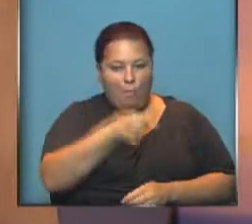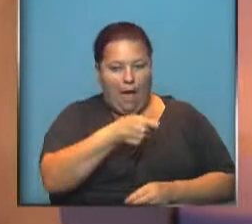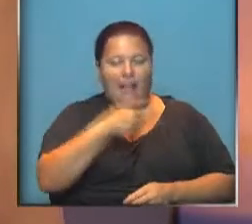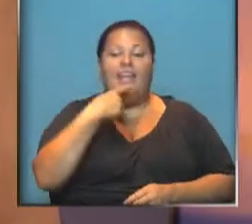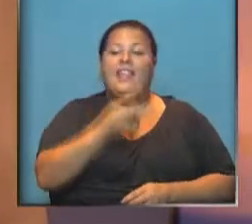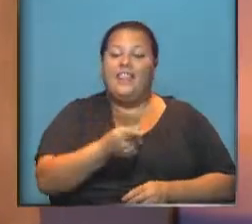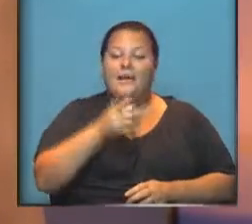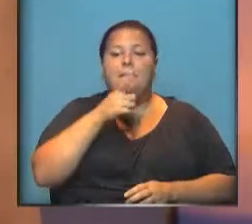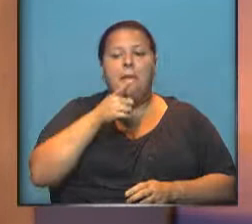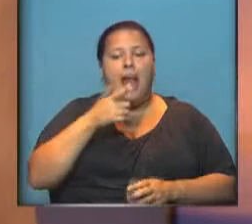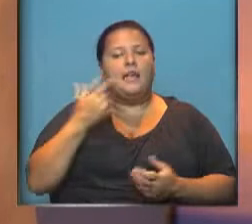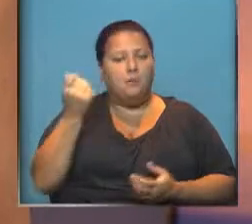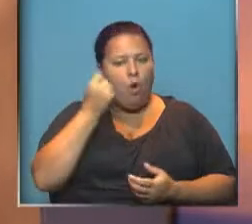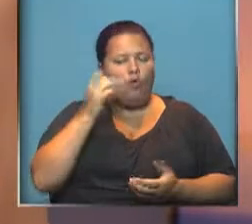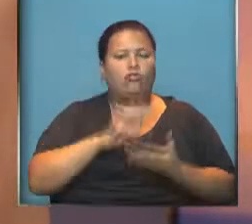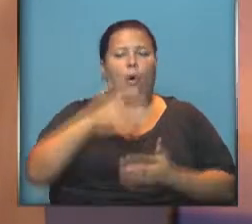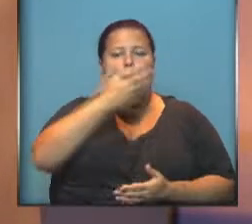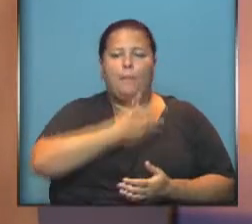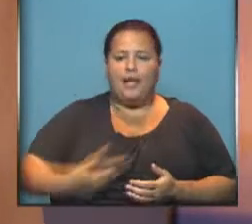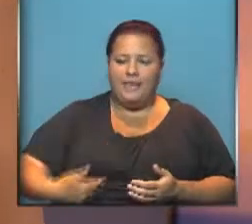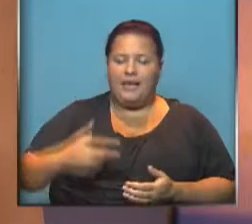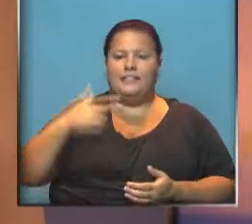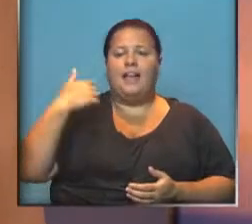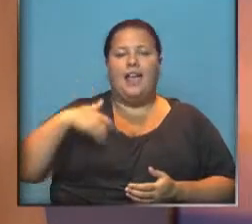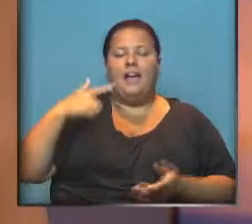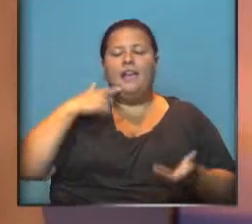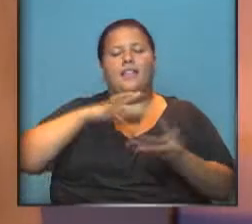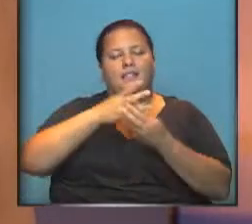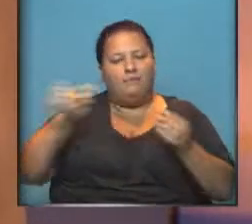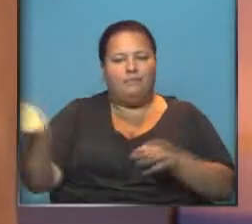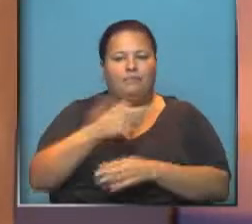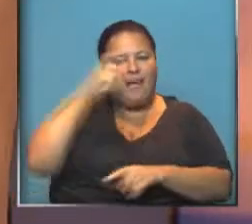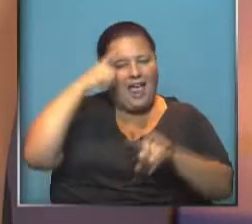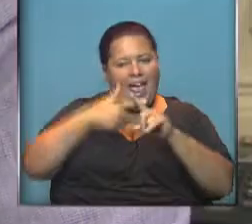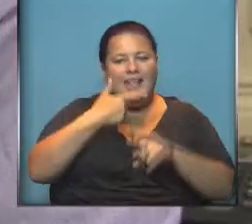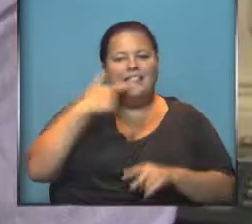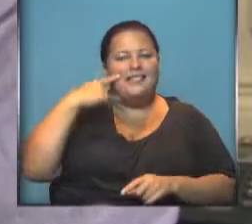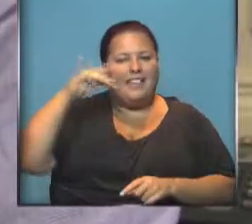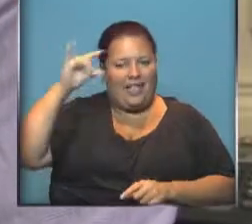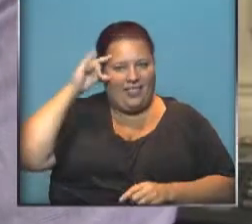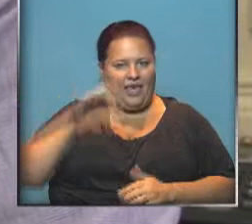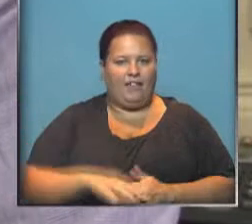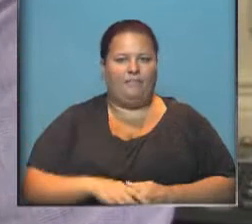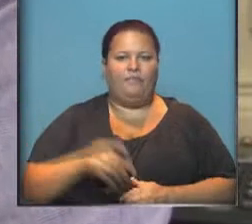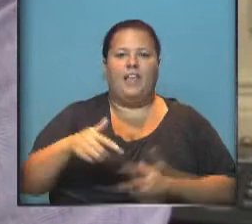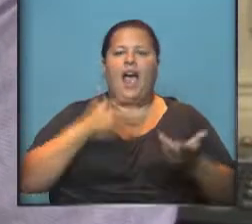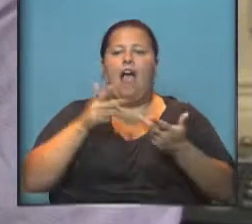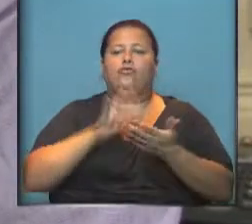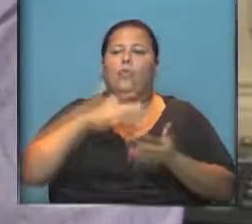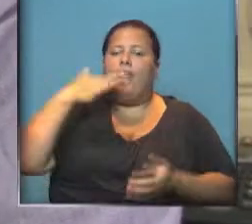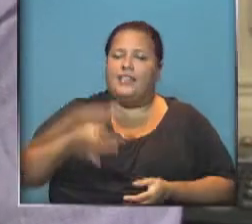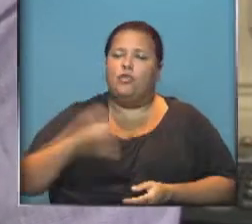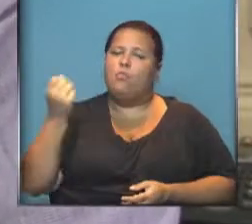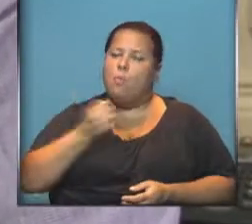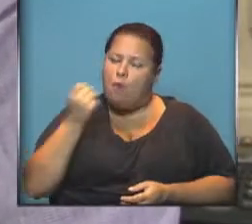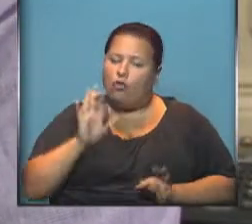dijo que le parece muy valiente la actitud de la presidenta de la Nación de disolver a lo que fue la CIDE. Estamos hablando de una decisión muy